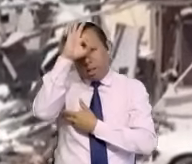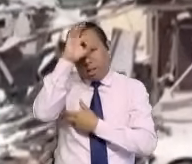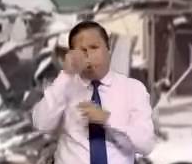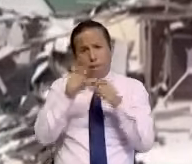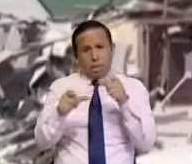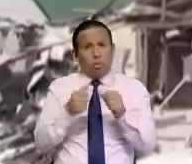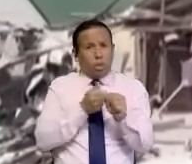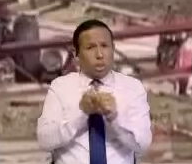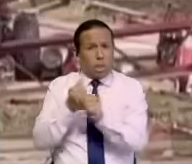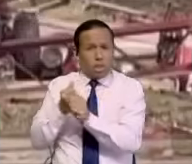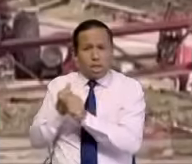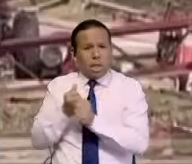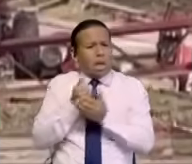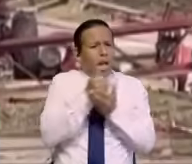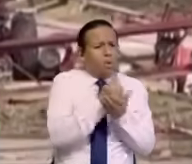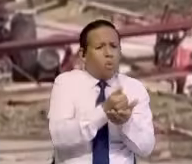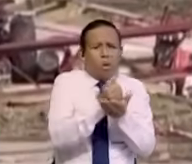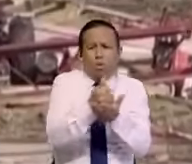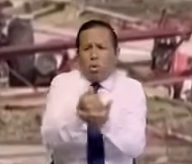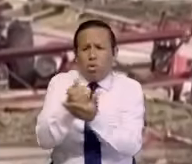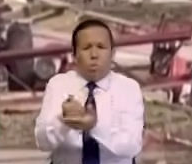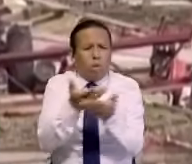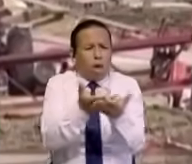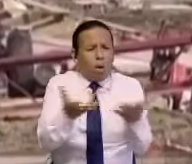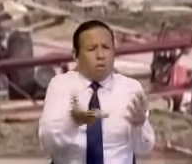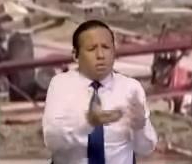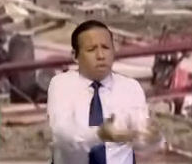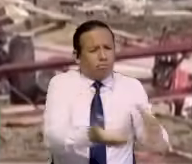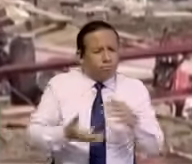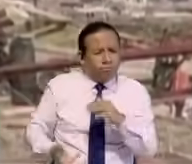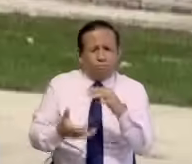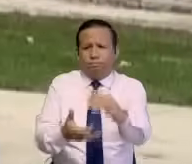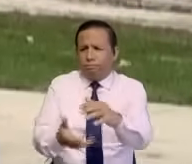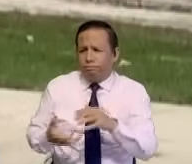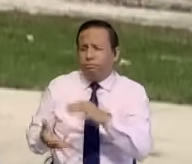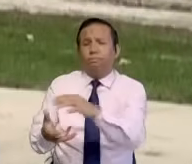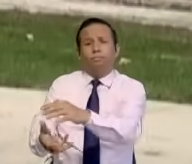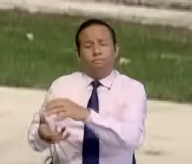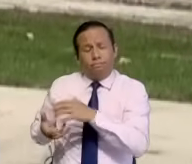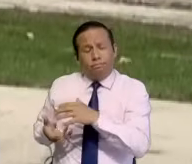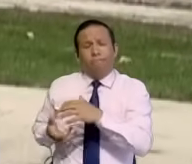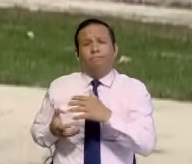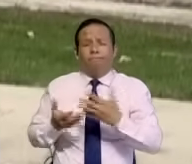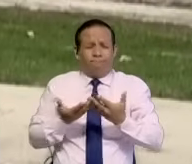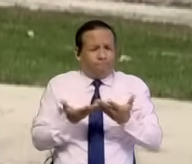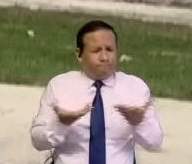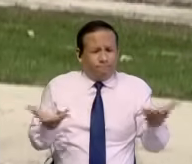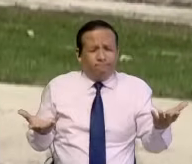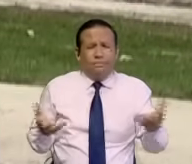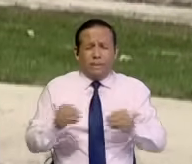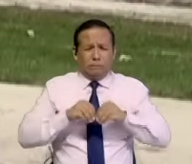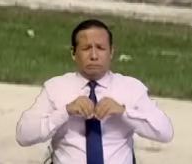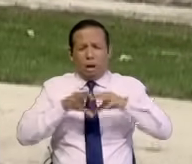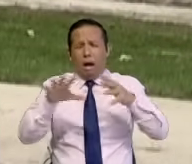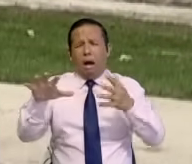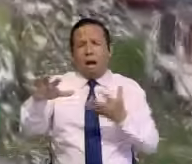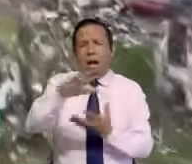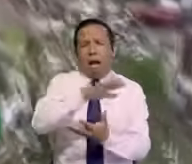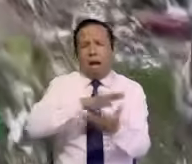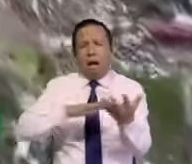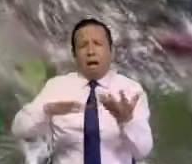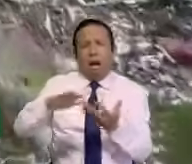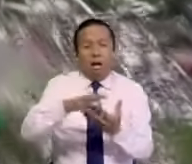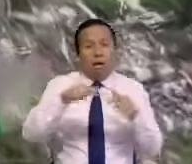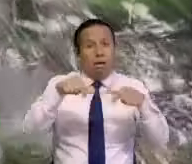unos a otros a rescatar muebles y otras pertenencias que habían quedado repartidas en todas direcciones. Tras devastar